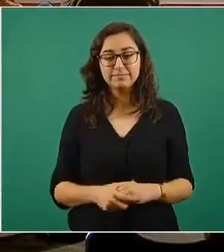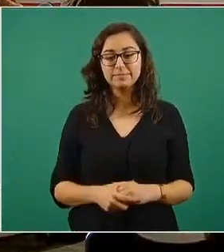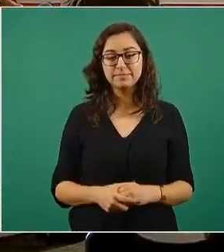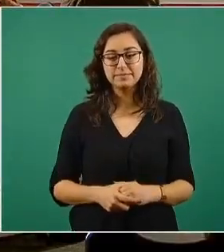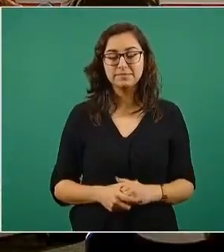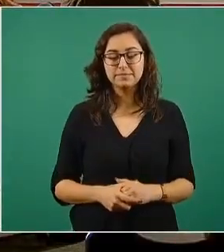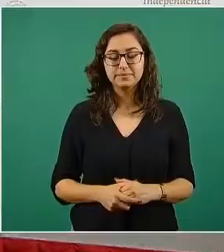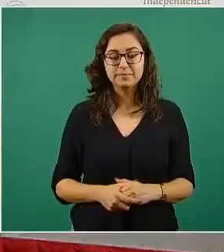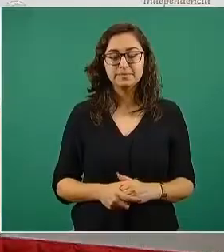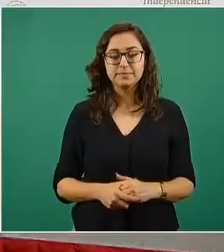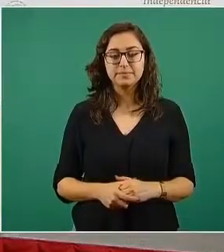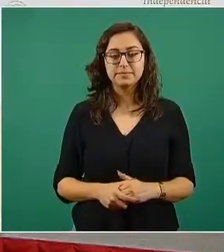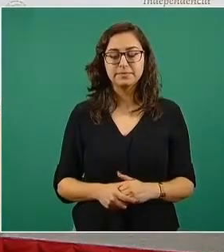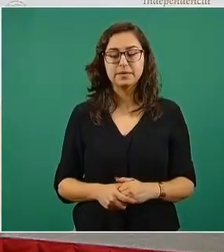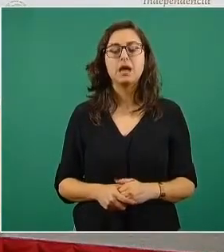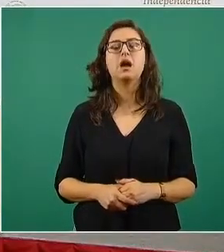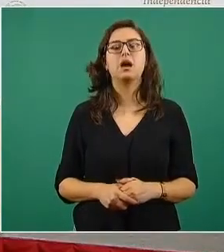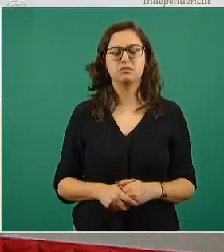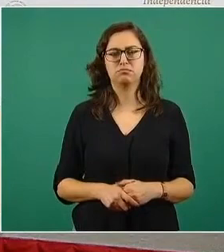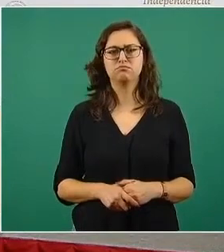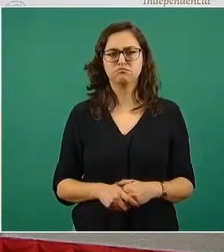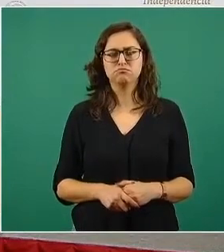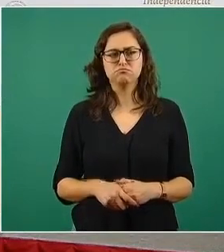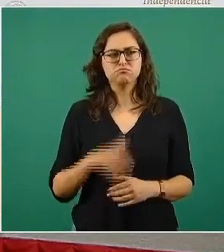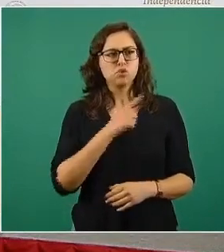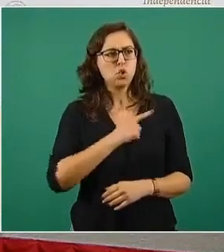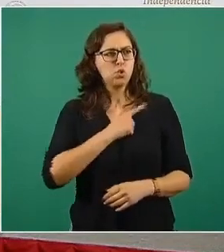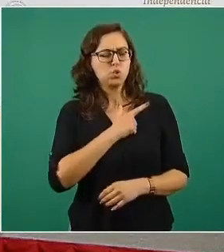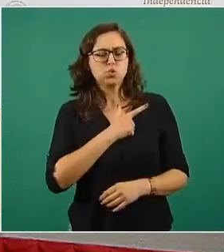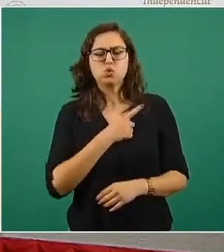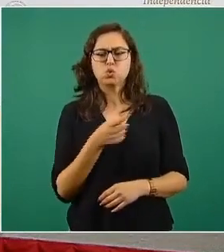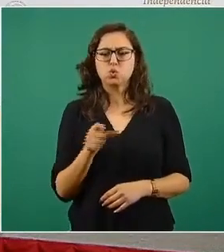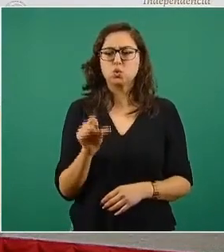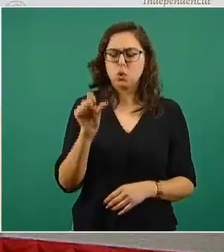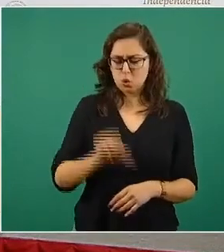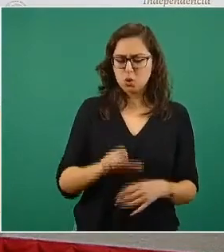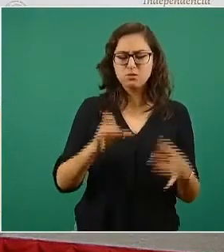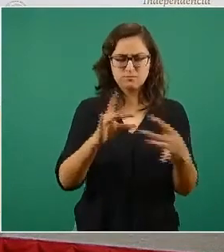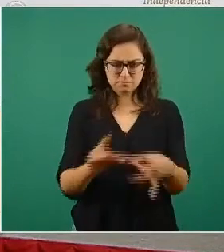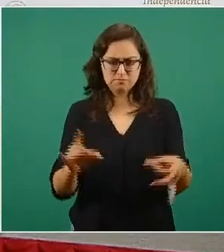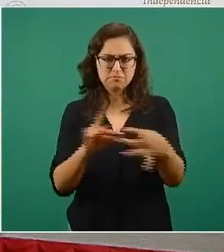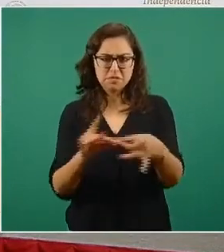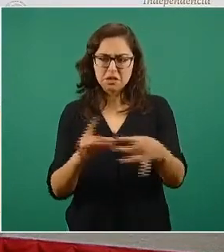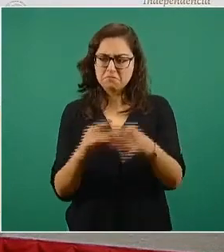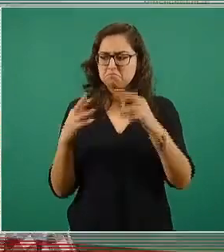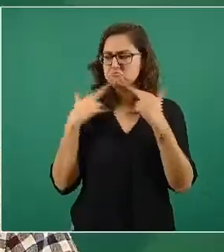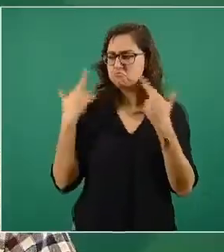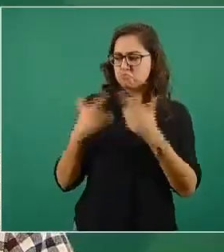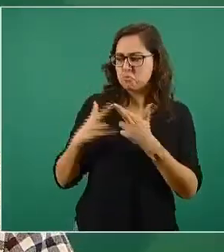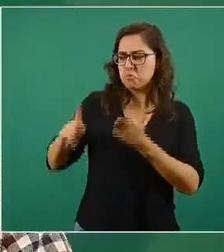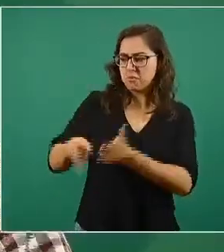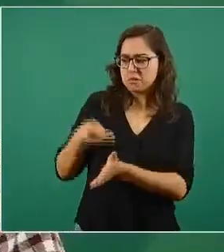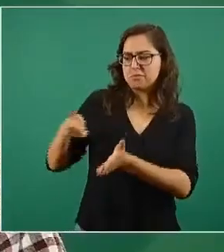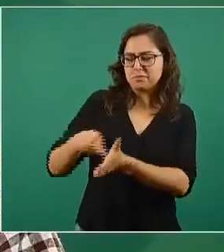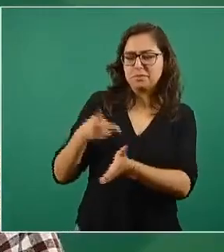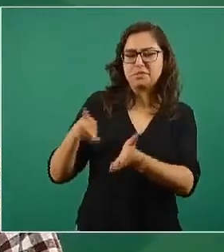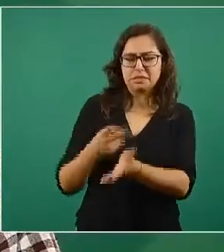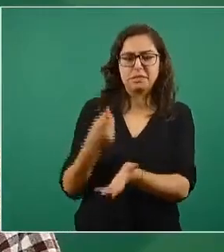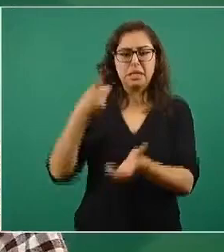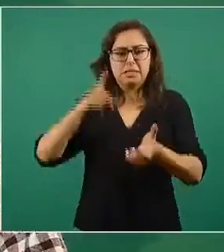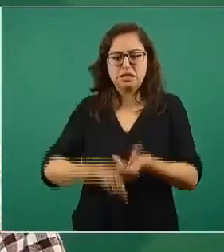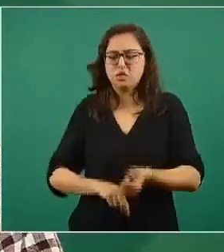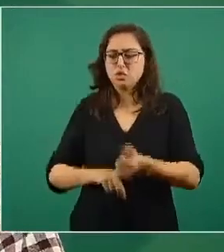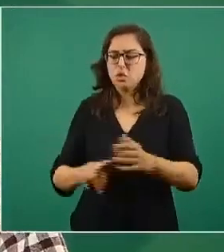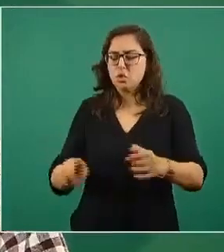para comentarles, hoy tuvimos una sesión extraordinaria de las varias que hemos tenido desde que empezó la epidemia del Consejo Nacional de